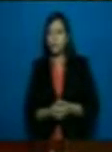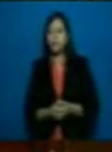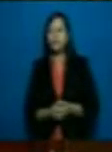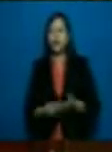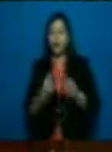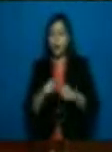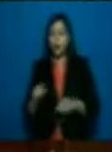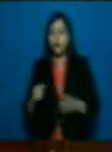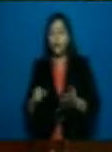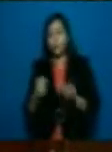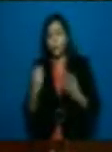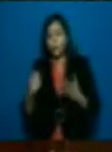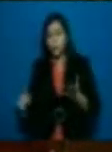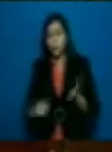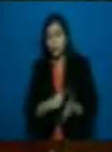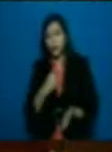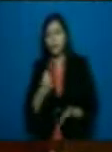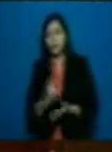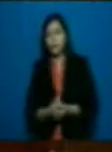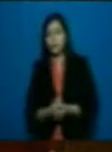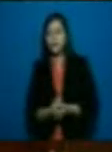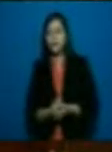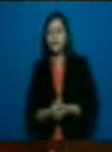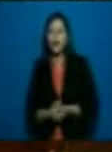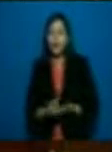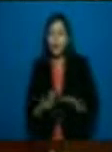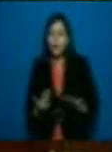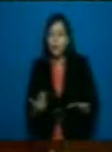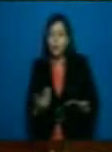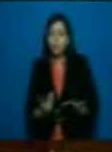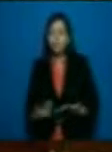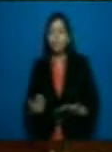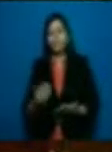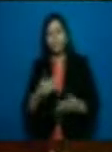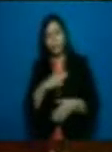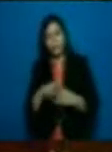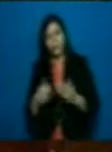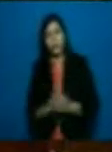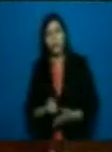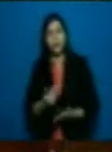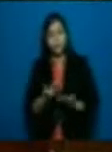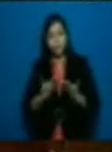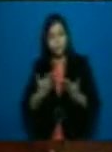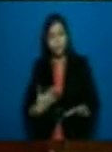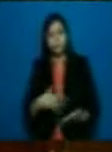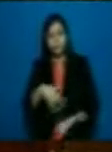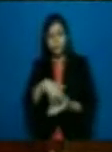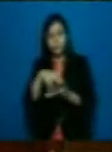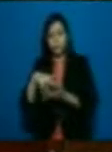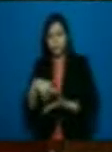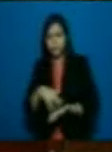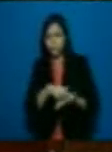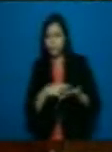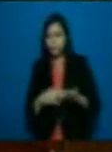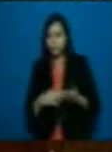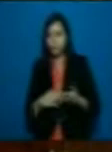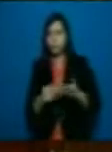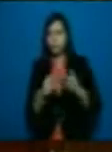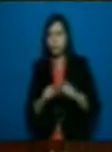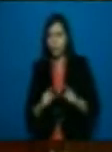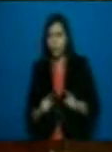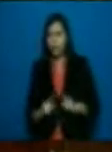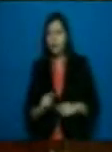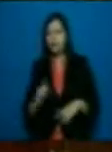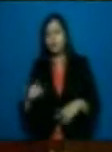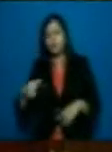muchas veces son los gobernantes los que separan a los pueblos pero todas las